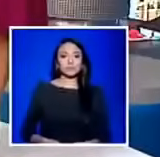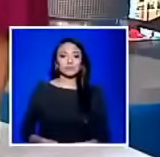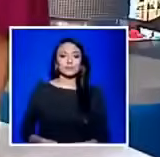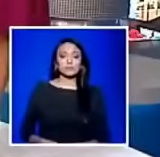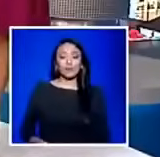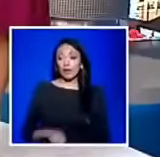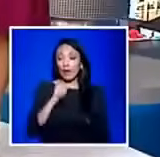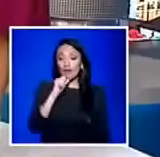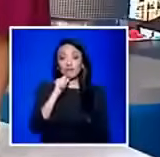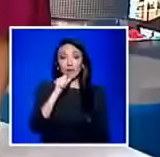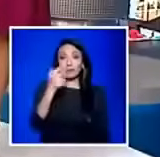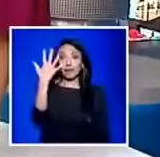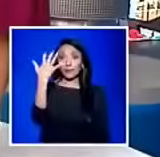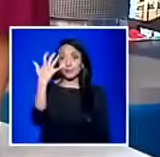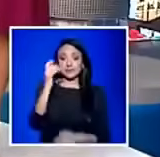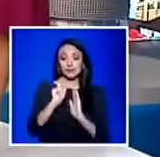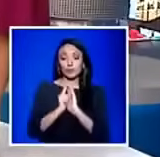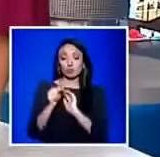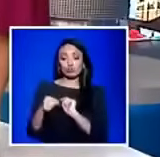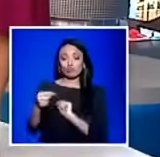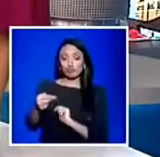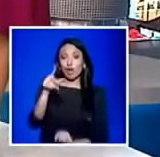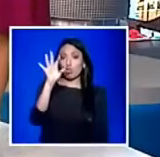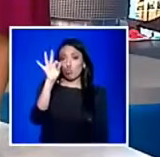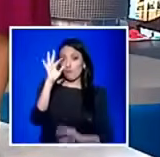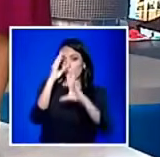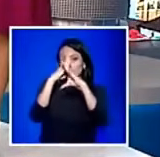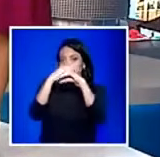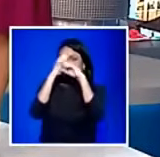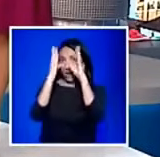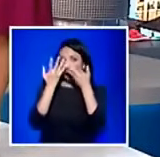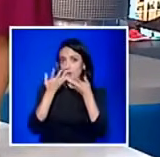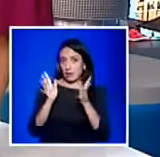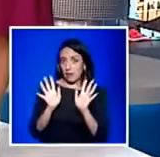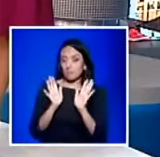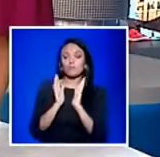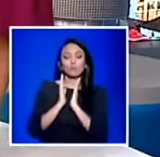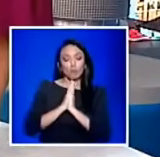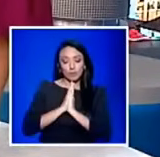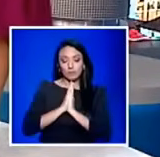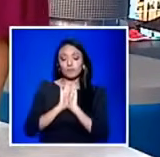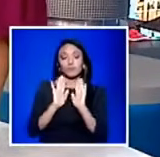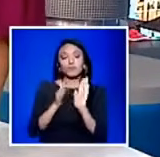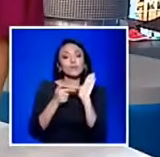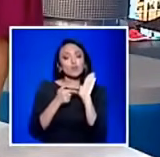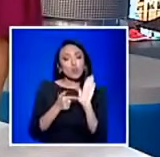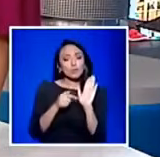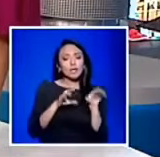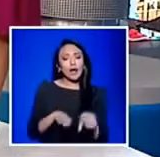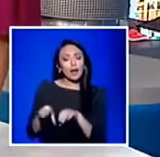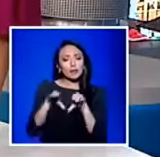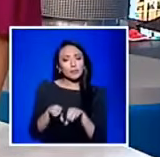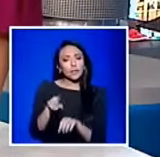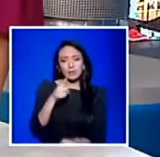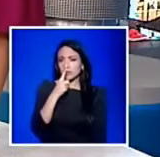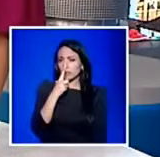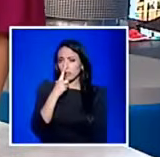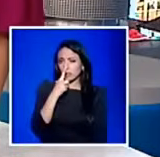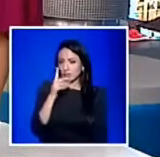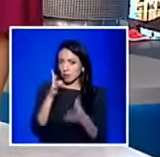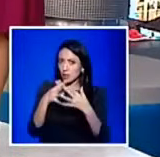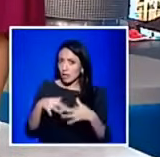15 minutos para las 9 de la mañana. Vamos ahora a resaltar las actividades de los emprendimientos que tienen los